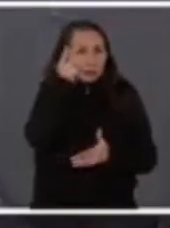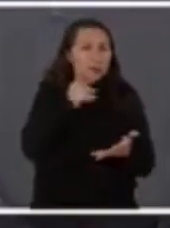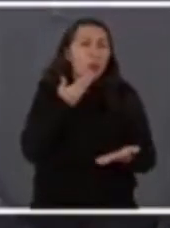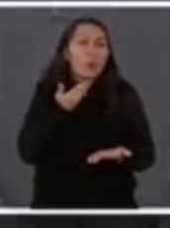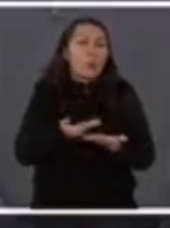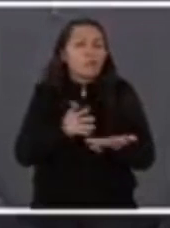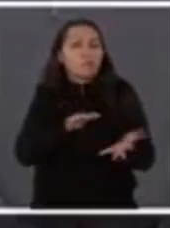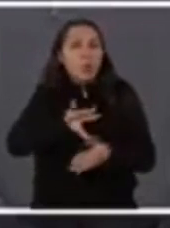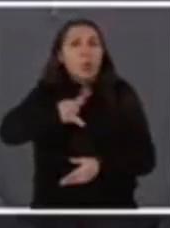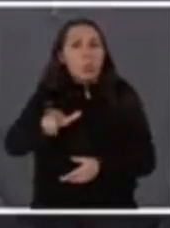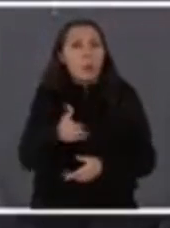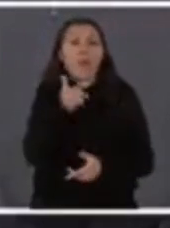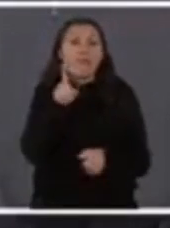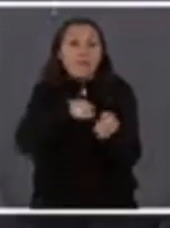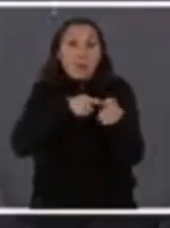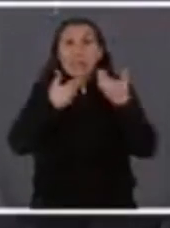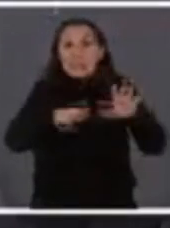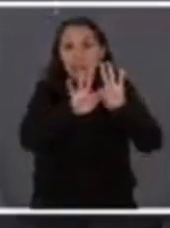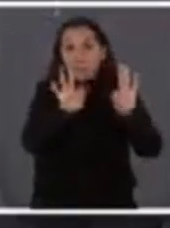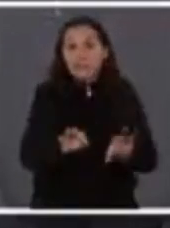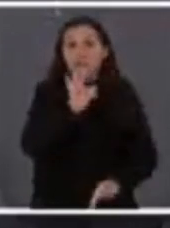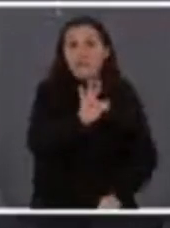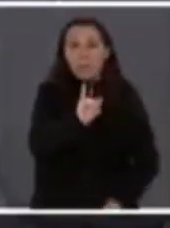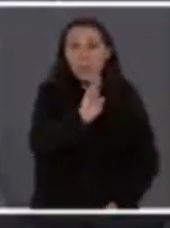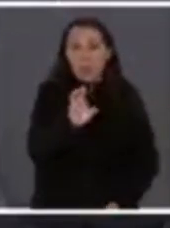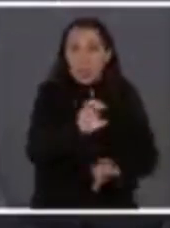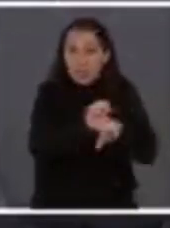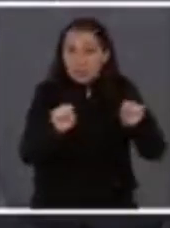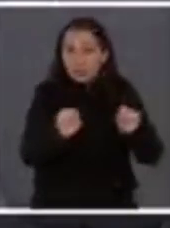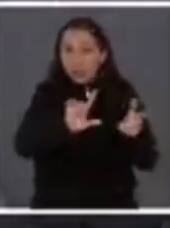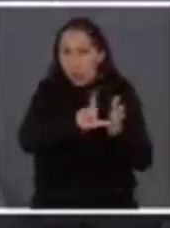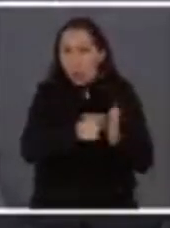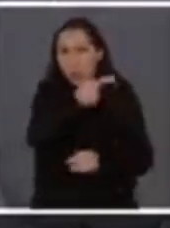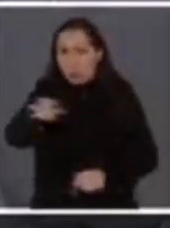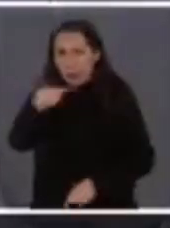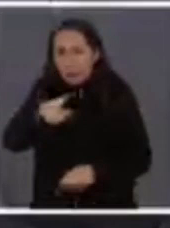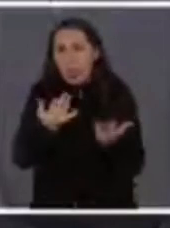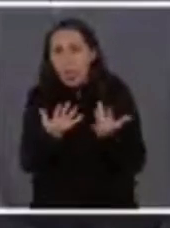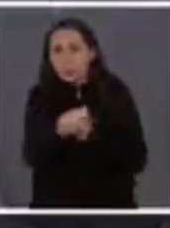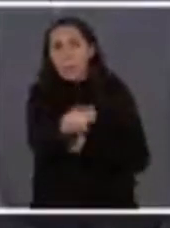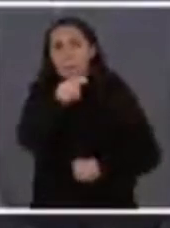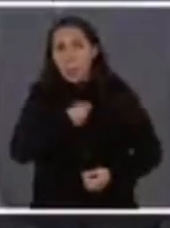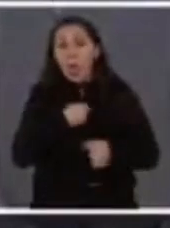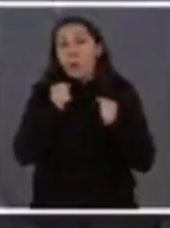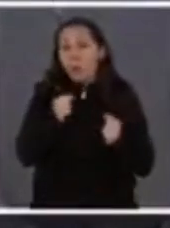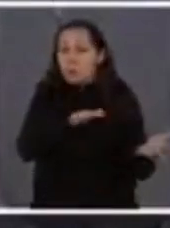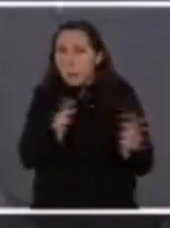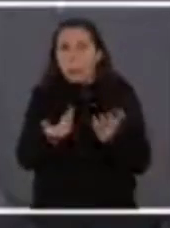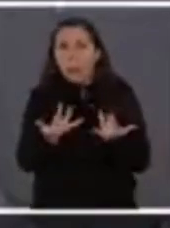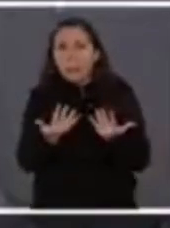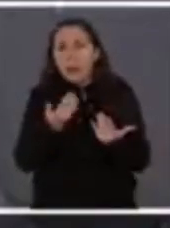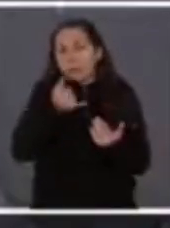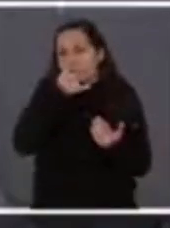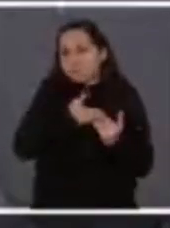cuánto podría demorar después de que las familias llenen sus fichas FIBE, si eso podría tardar una semana, 2 semanas, para que las familias se puedan hacer una idea de